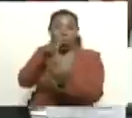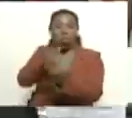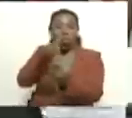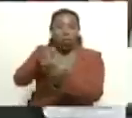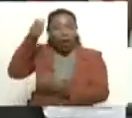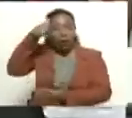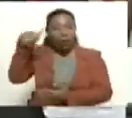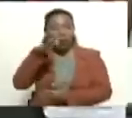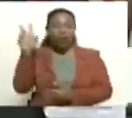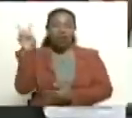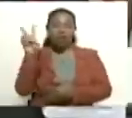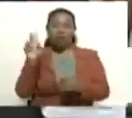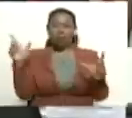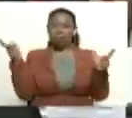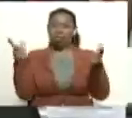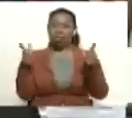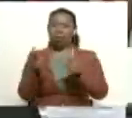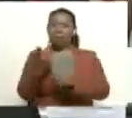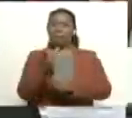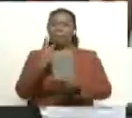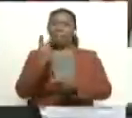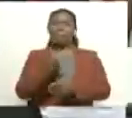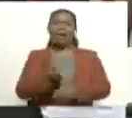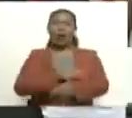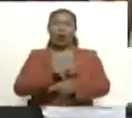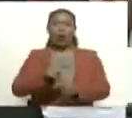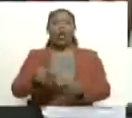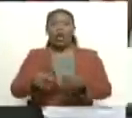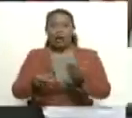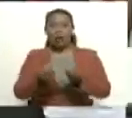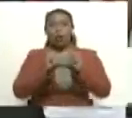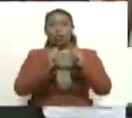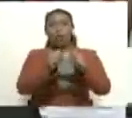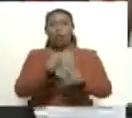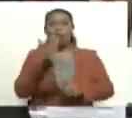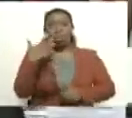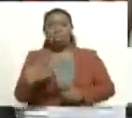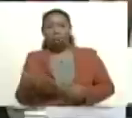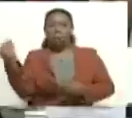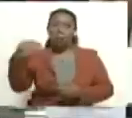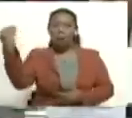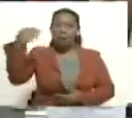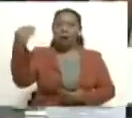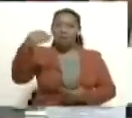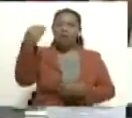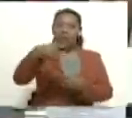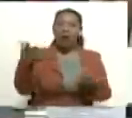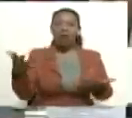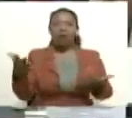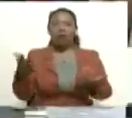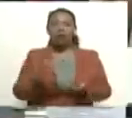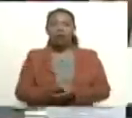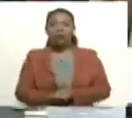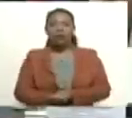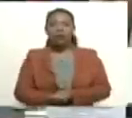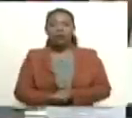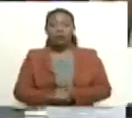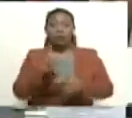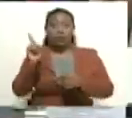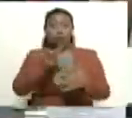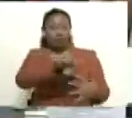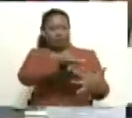se enseñoree en esta patria lo que llaman los manuales de intervención en guerra de